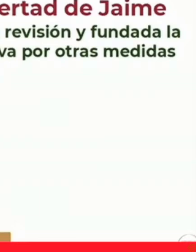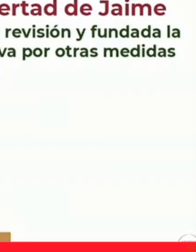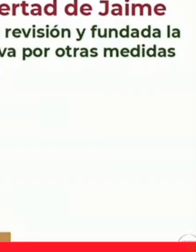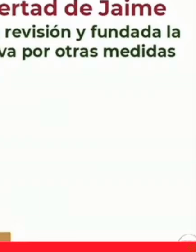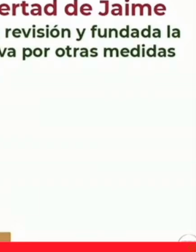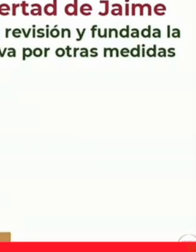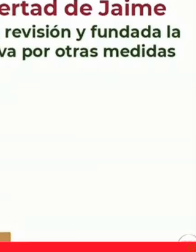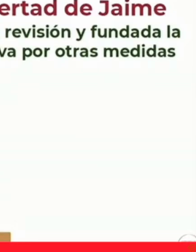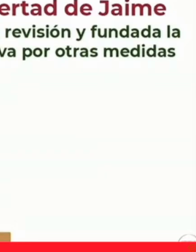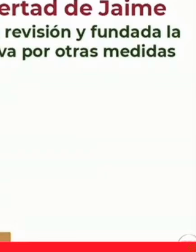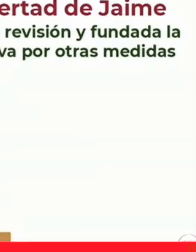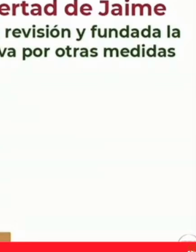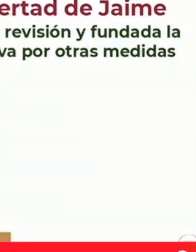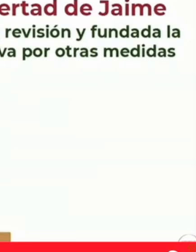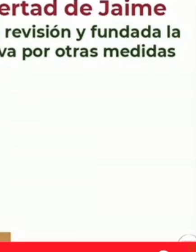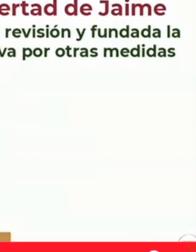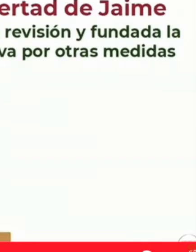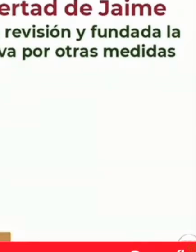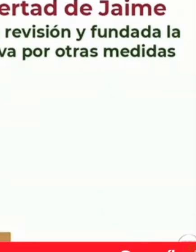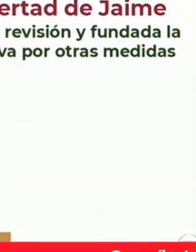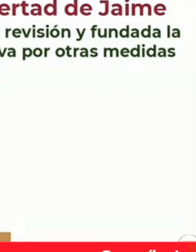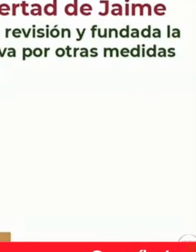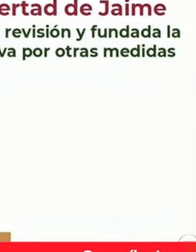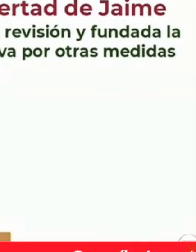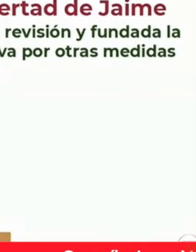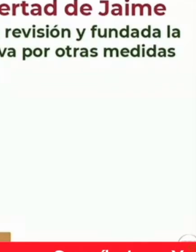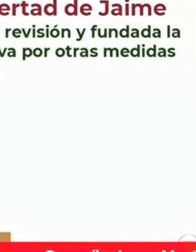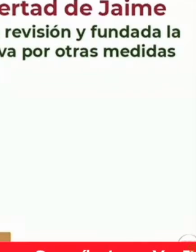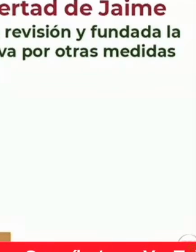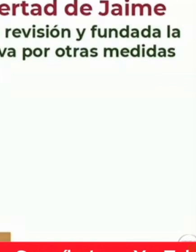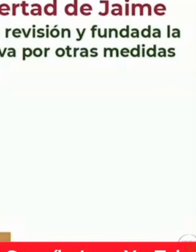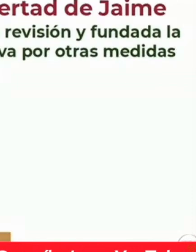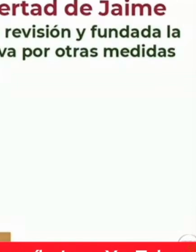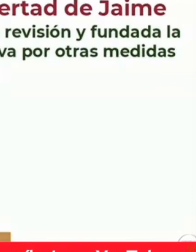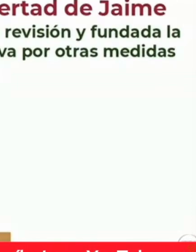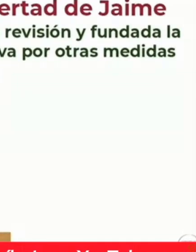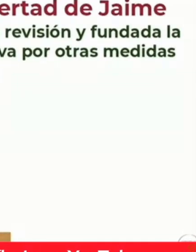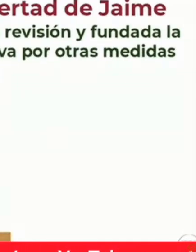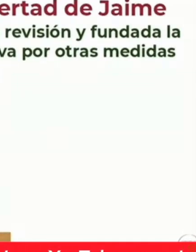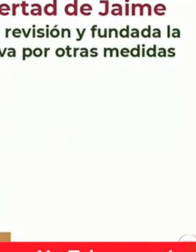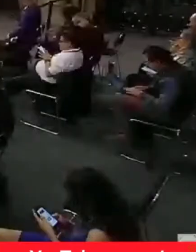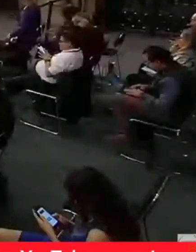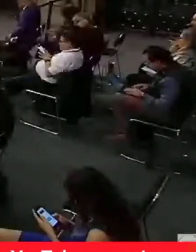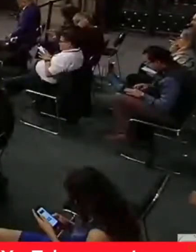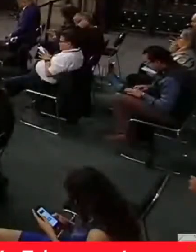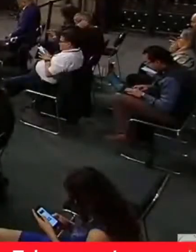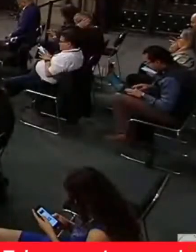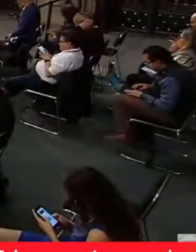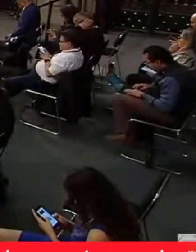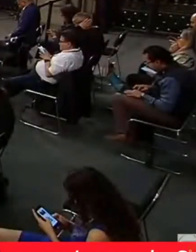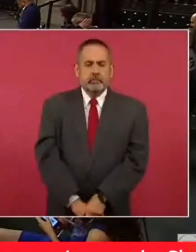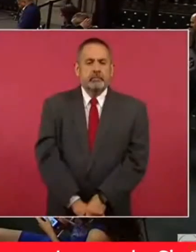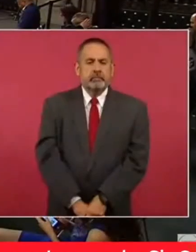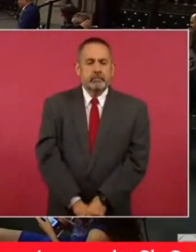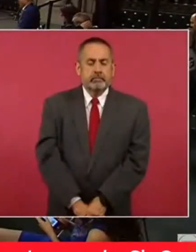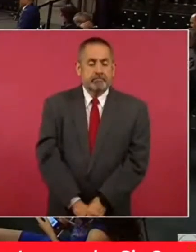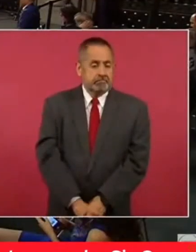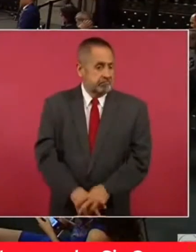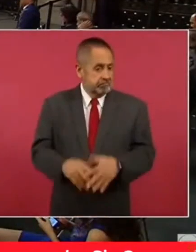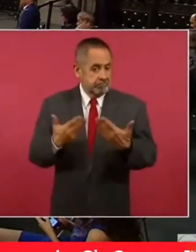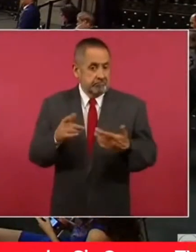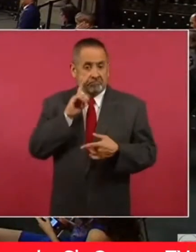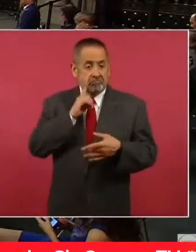cautelar en el juzgado segundo de distrito de procesos penales federales en el Estado de México y hay que reconocer